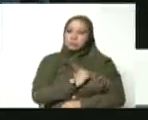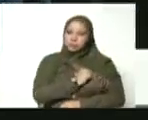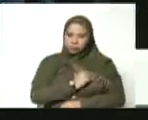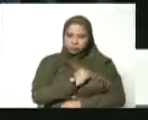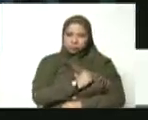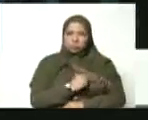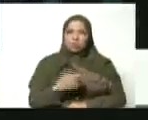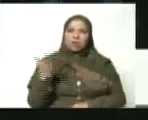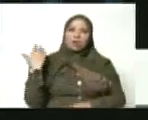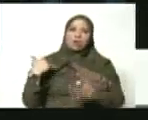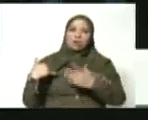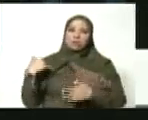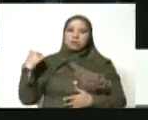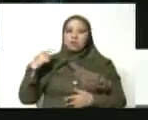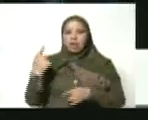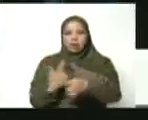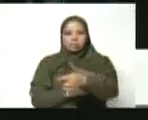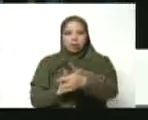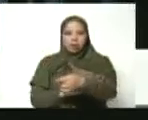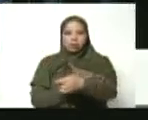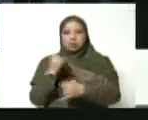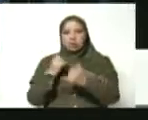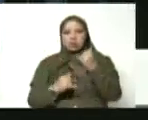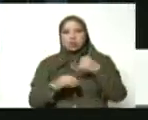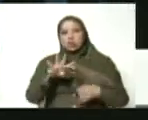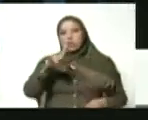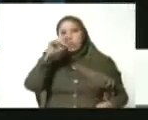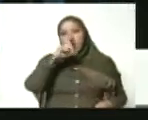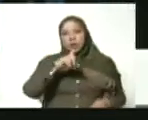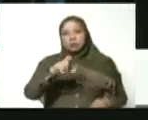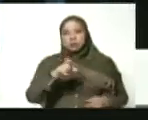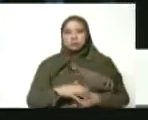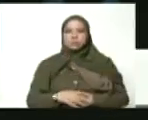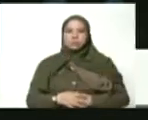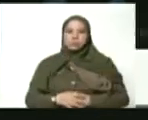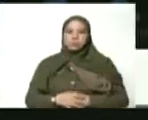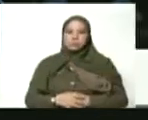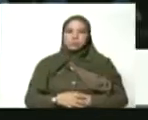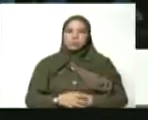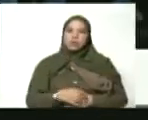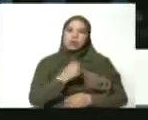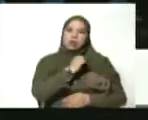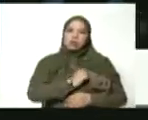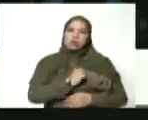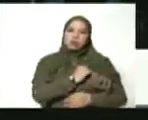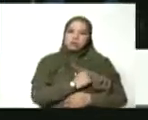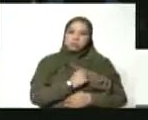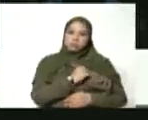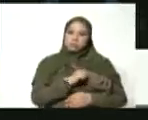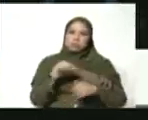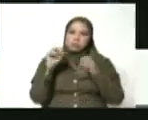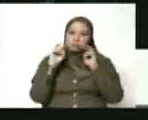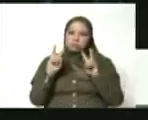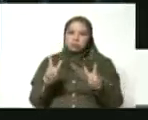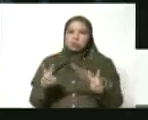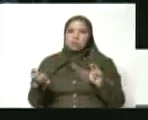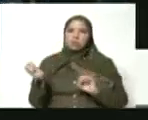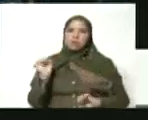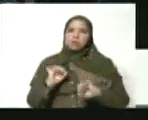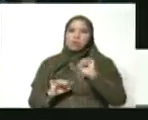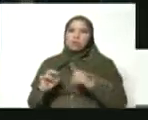mucho tiempo en este país hermano y que en los últimos 5 años tuvo un lamentable viso de xenofobia contra